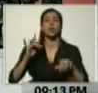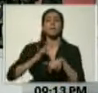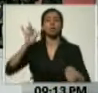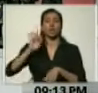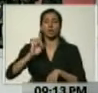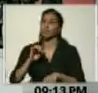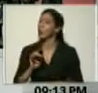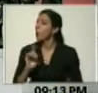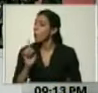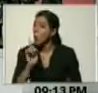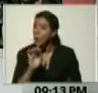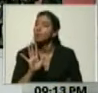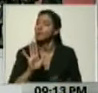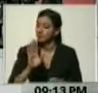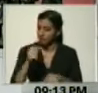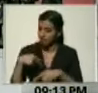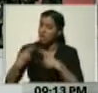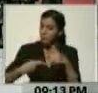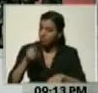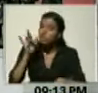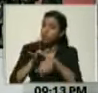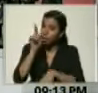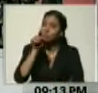comadre, van por usted.